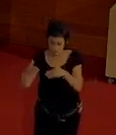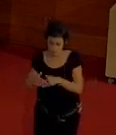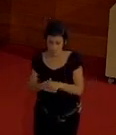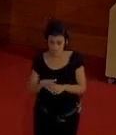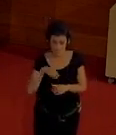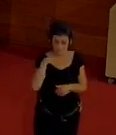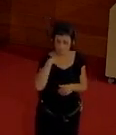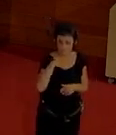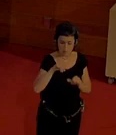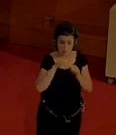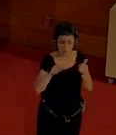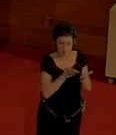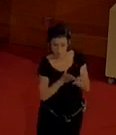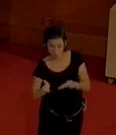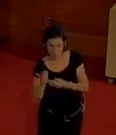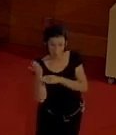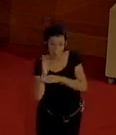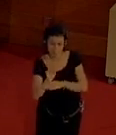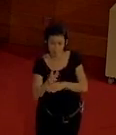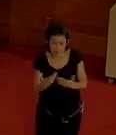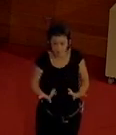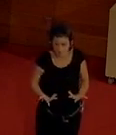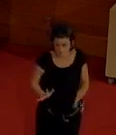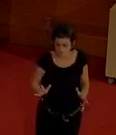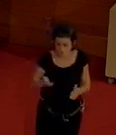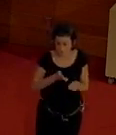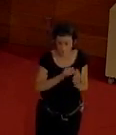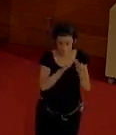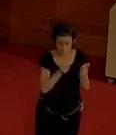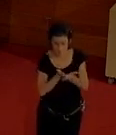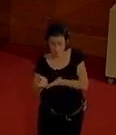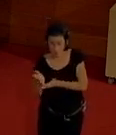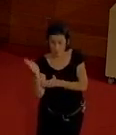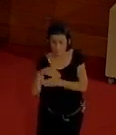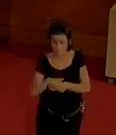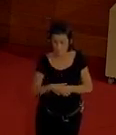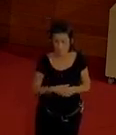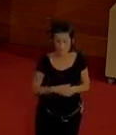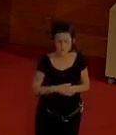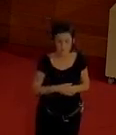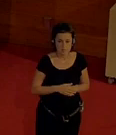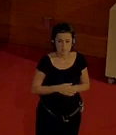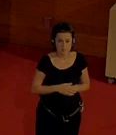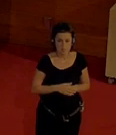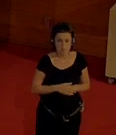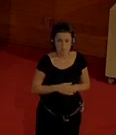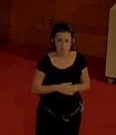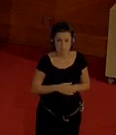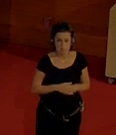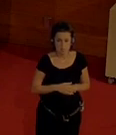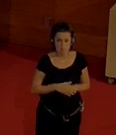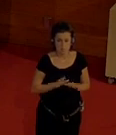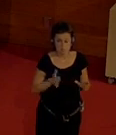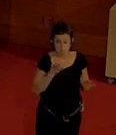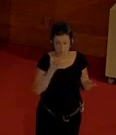modelo alternativo eh a día de a día de hoy contando Totalmente de acuerdo contando con que lo lo he planteado en el caso de